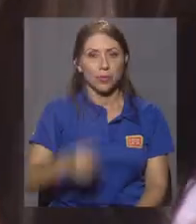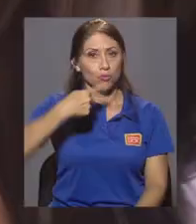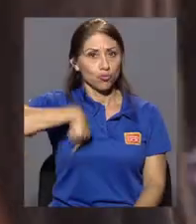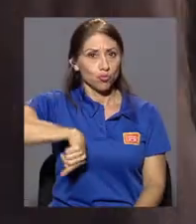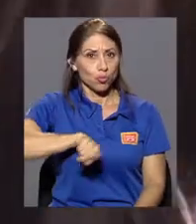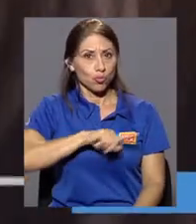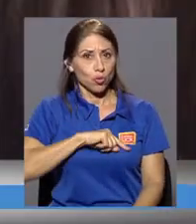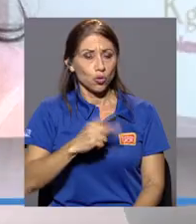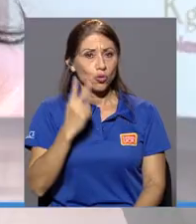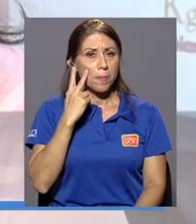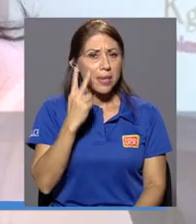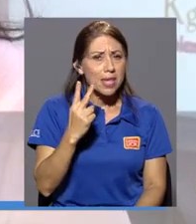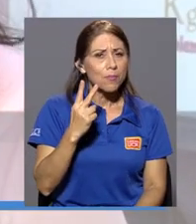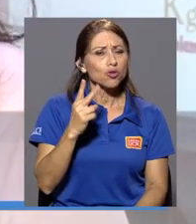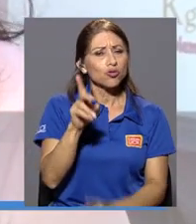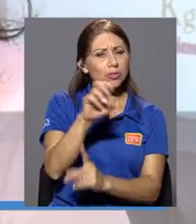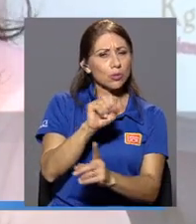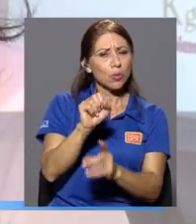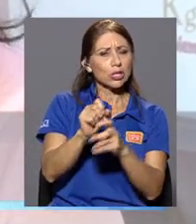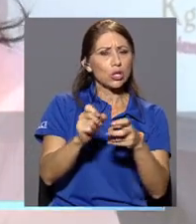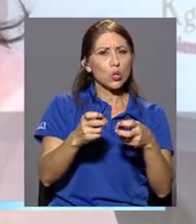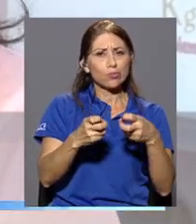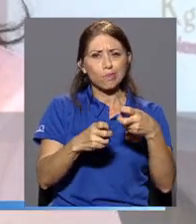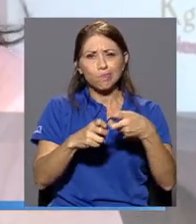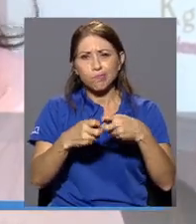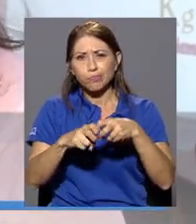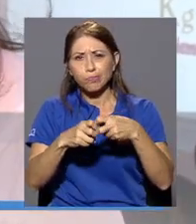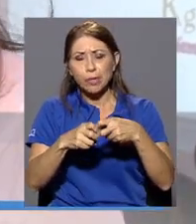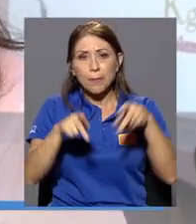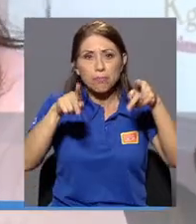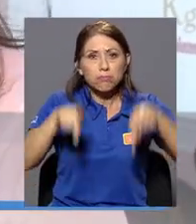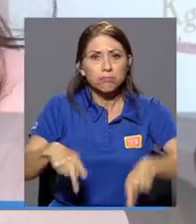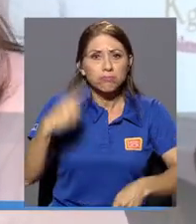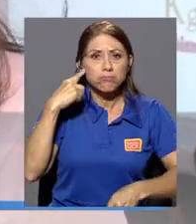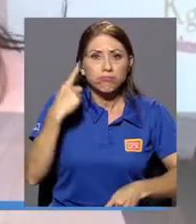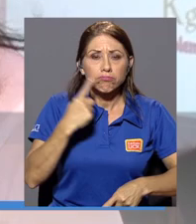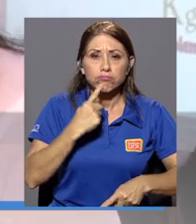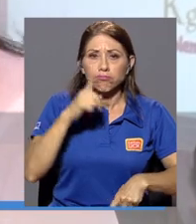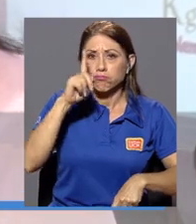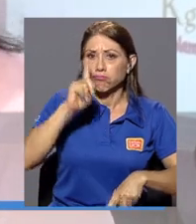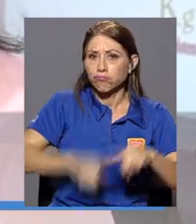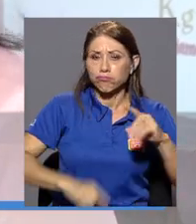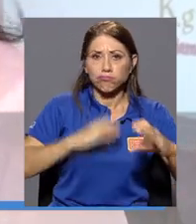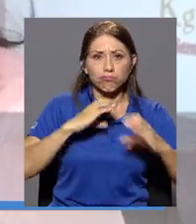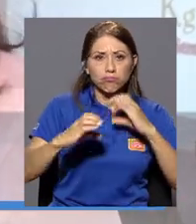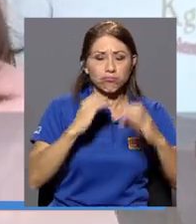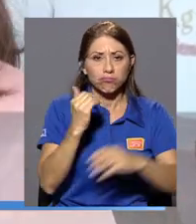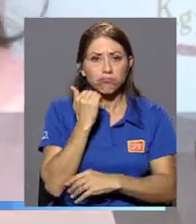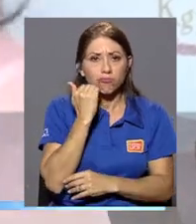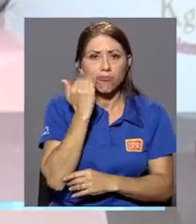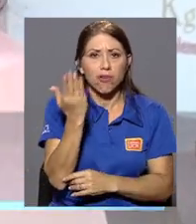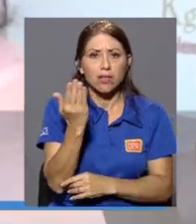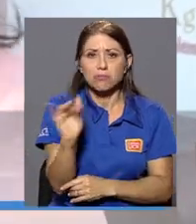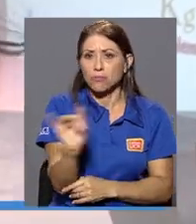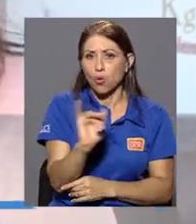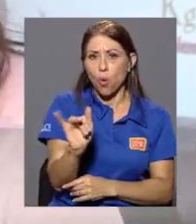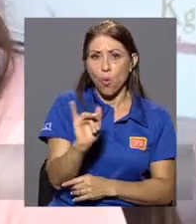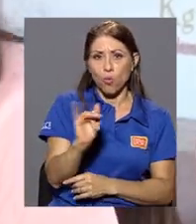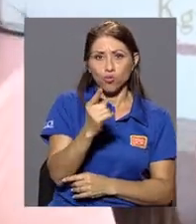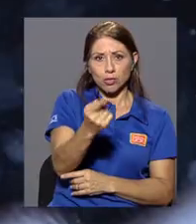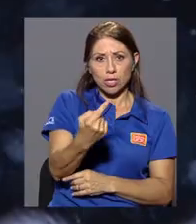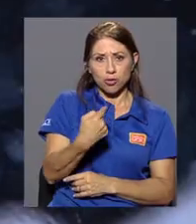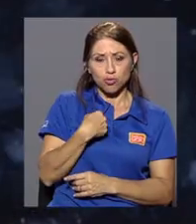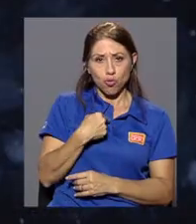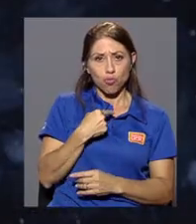Nosotros vimos una problemática donde las personas sordas no se pueden comunicar tan fácilmente como nos comunicamos usted